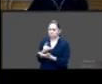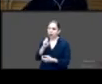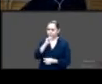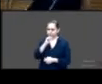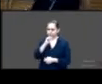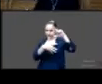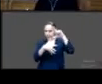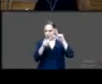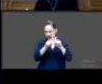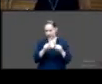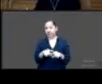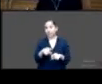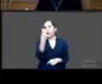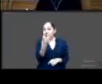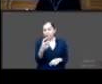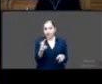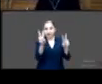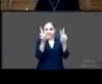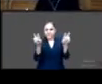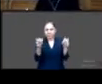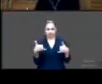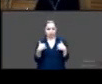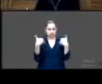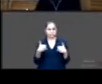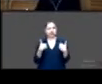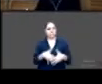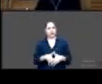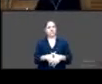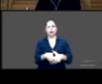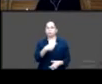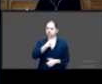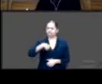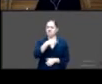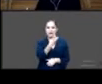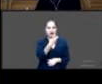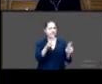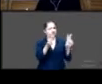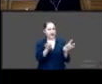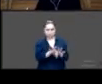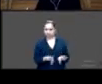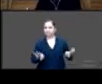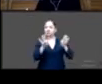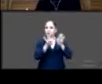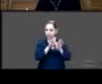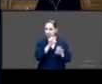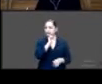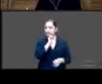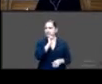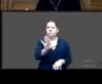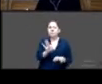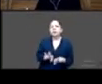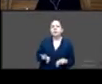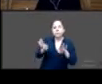adolescentes es un tema de primordial importancia. Para nosotras es importante poder mirar como dos dimensiones. Por un